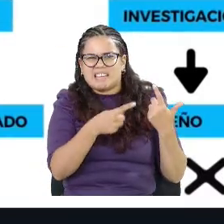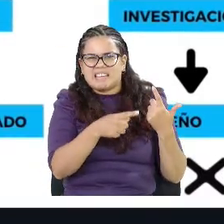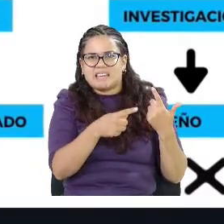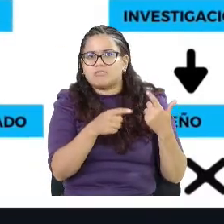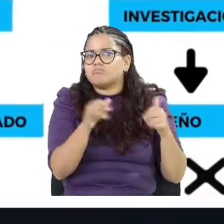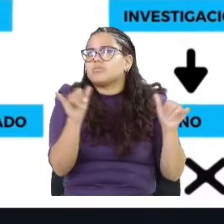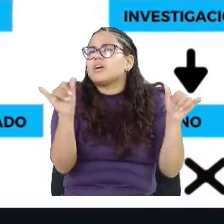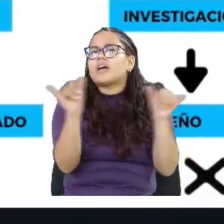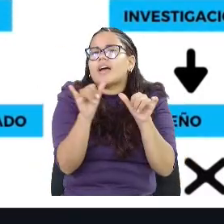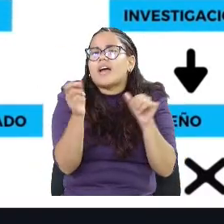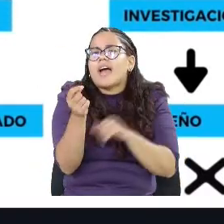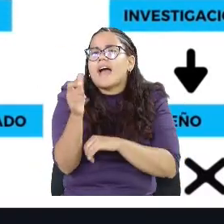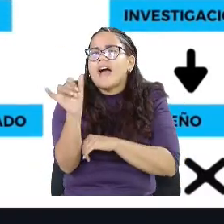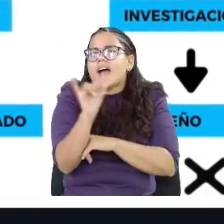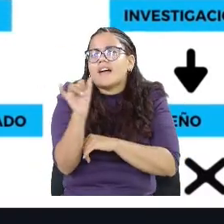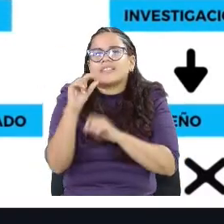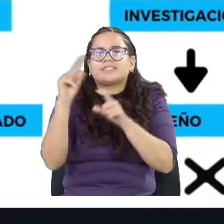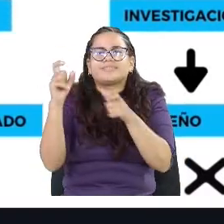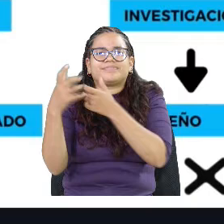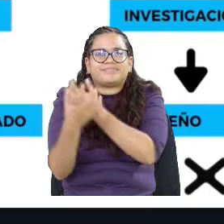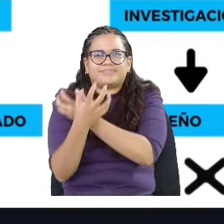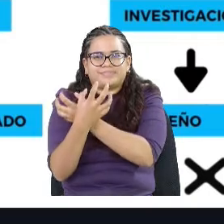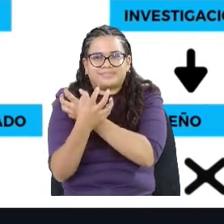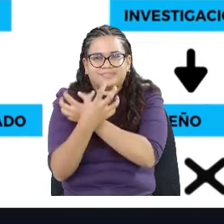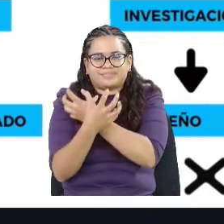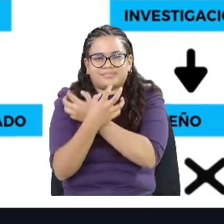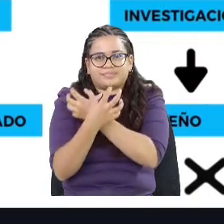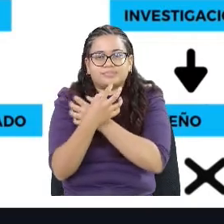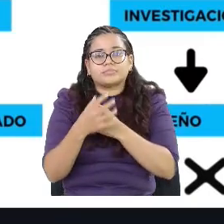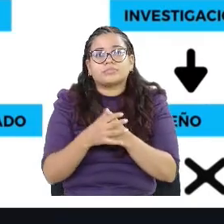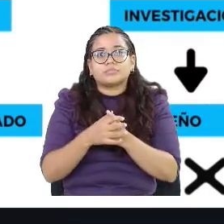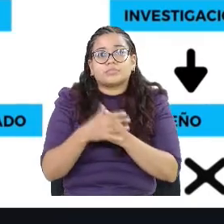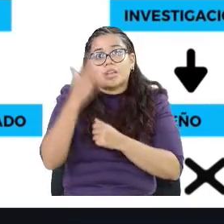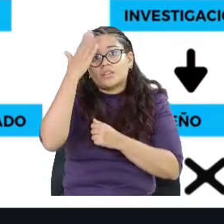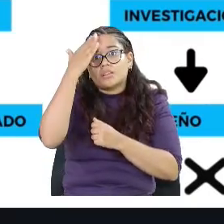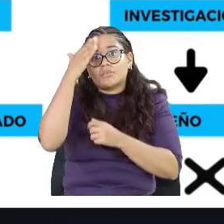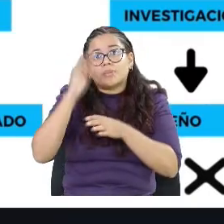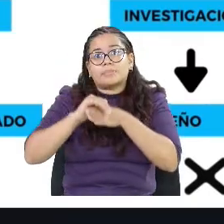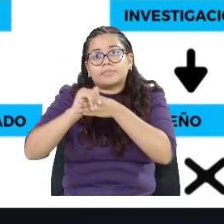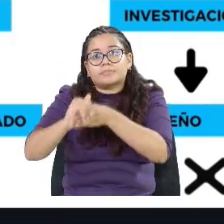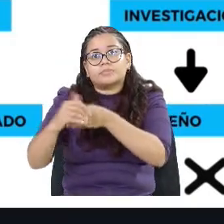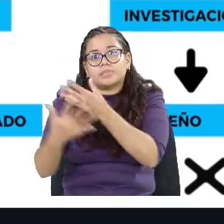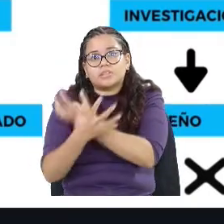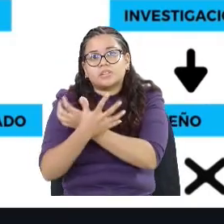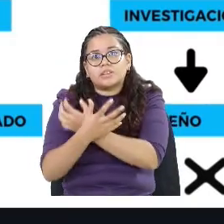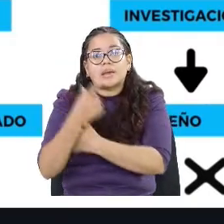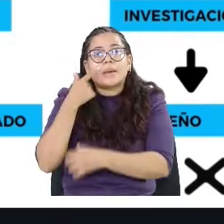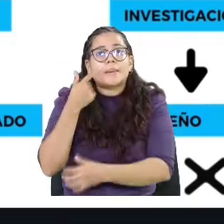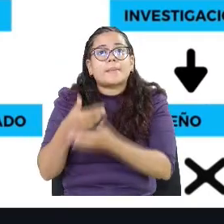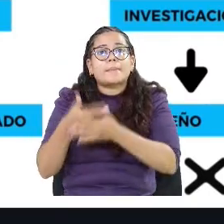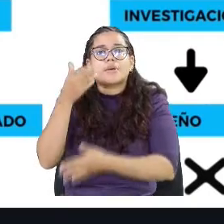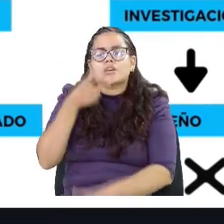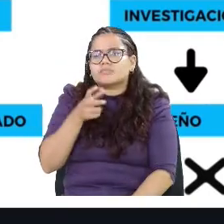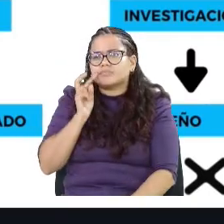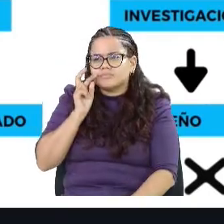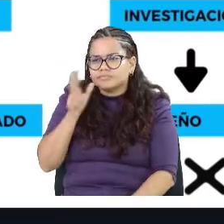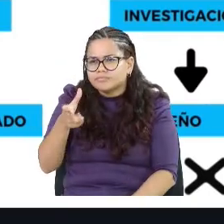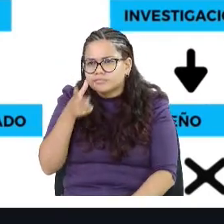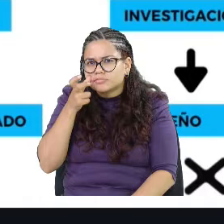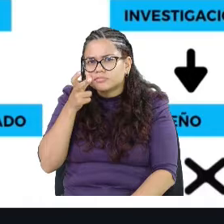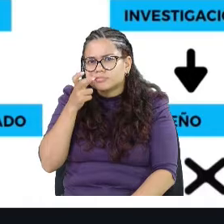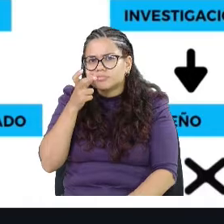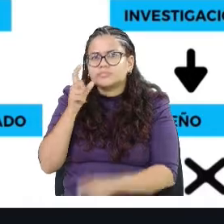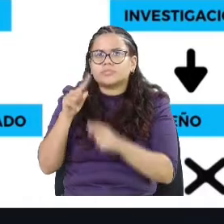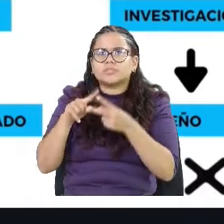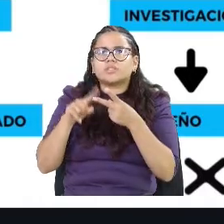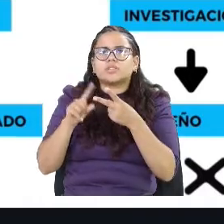bastante parecido con el método científico. Sabemos todos que el método científico empieza con la observación o la creación de una pregunta,